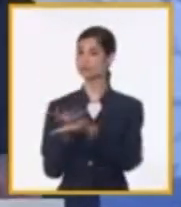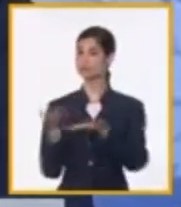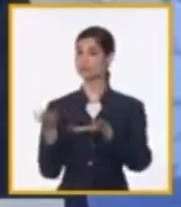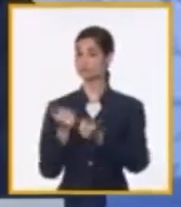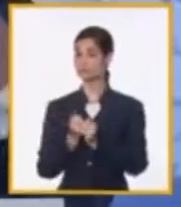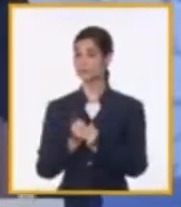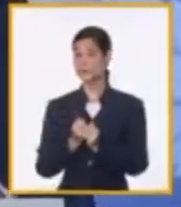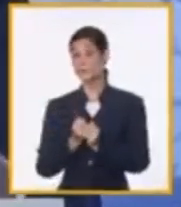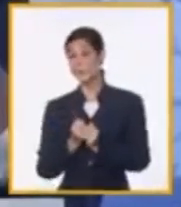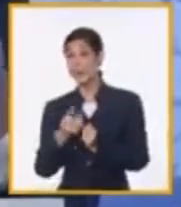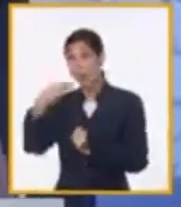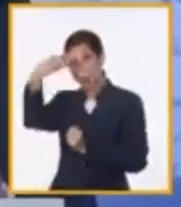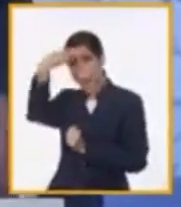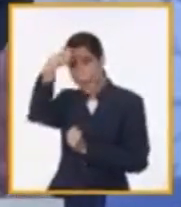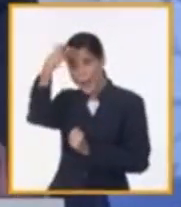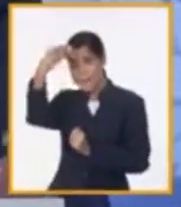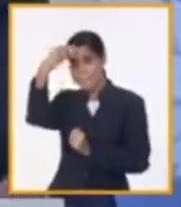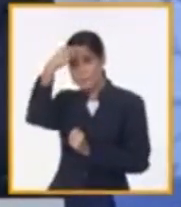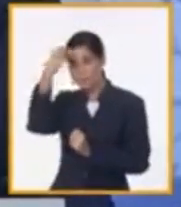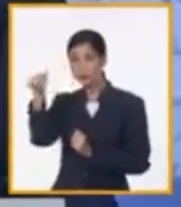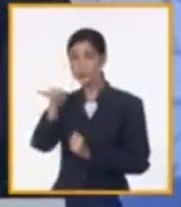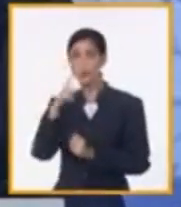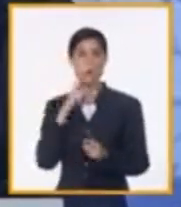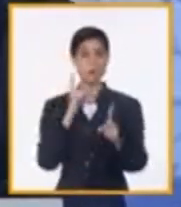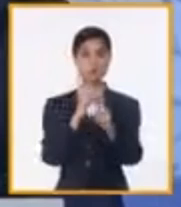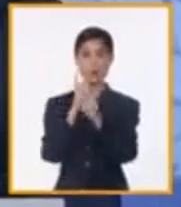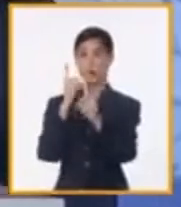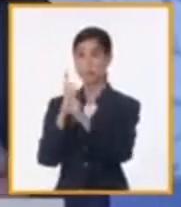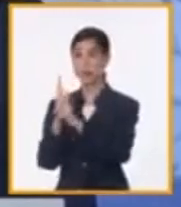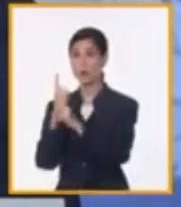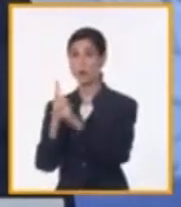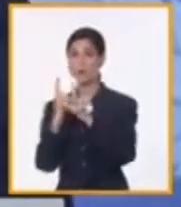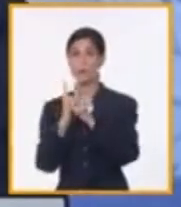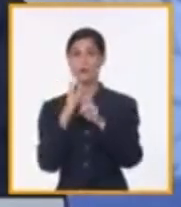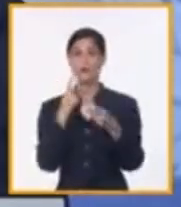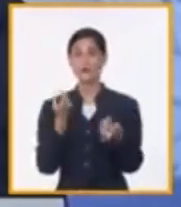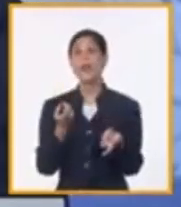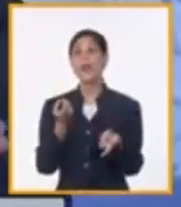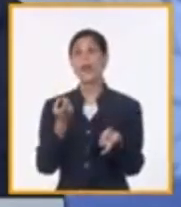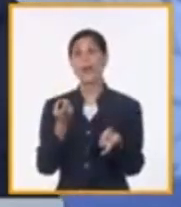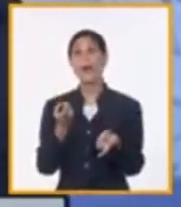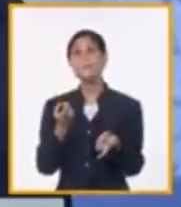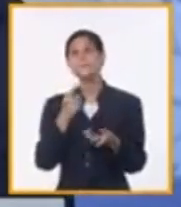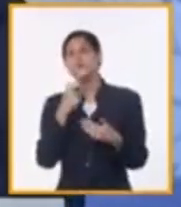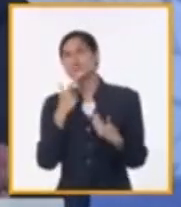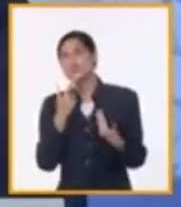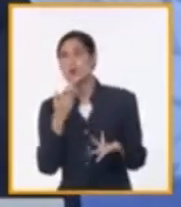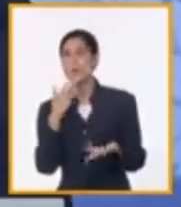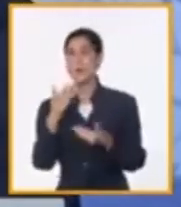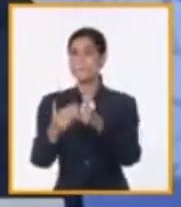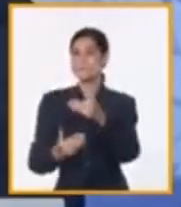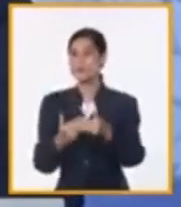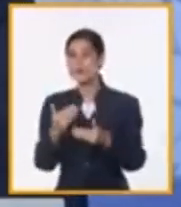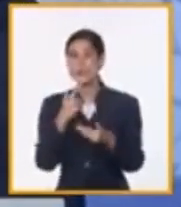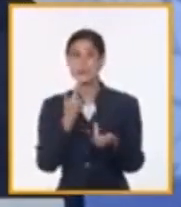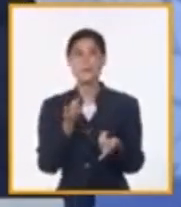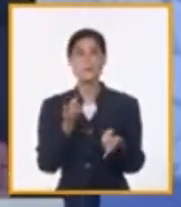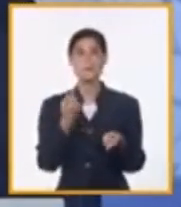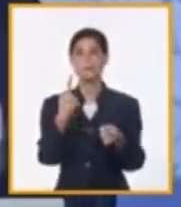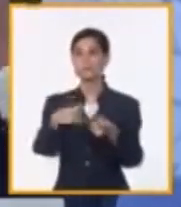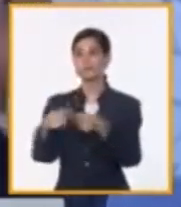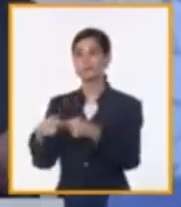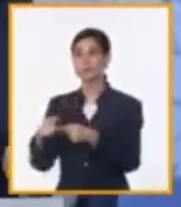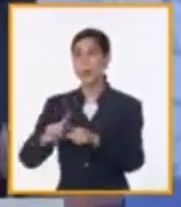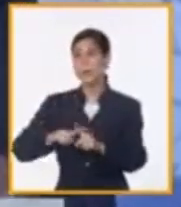designó tuvimos varios encuentros para sobre todo fijar posición acerca de cuáles eran las las